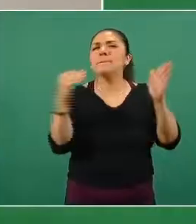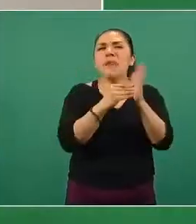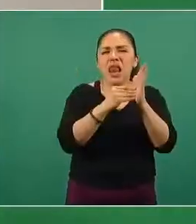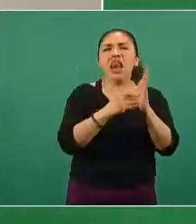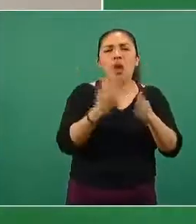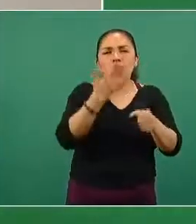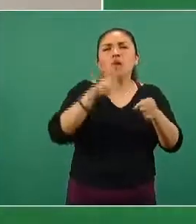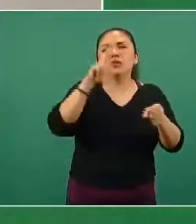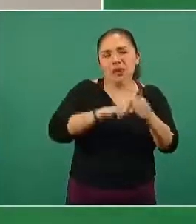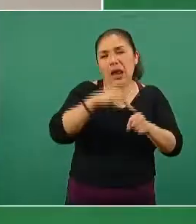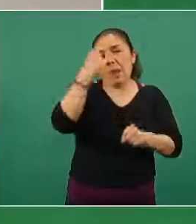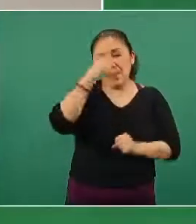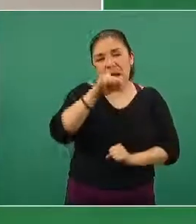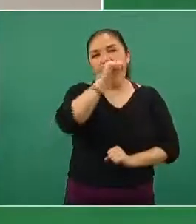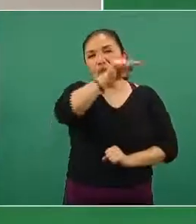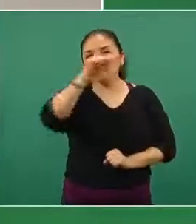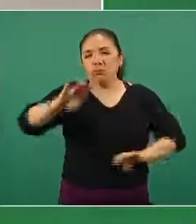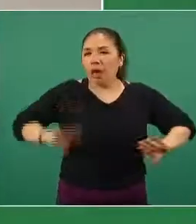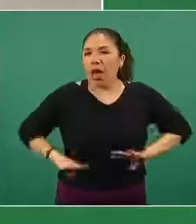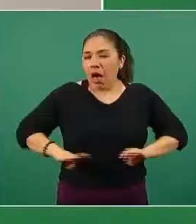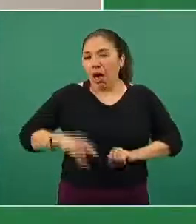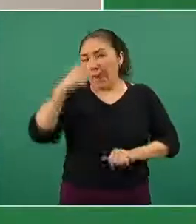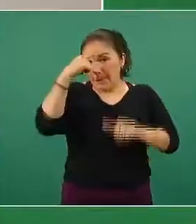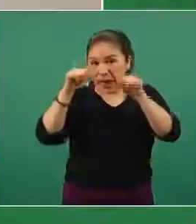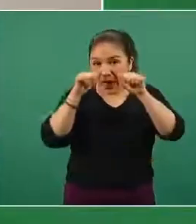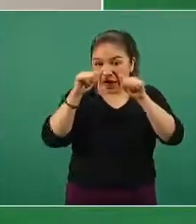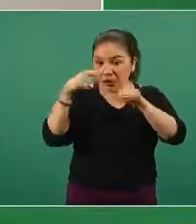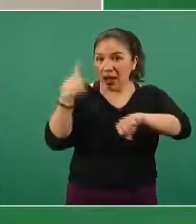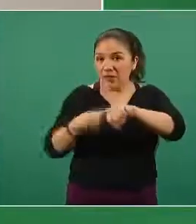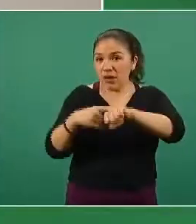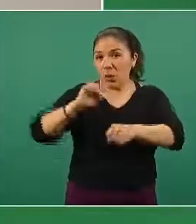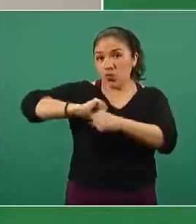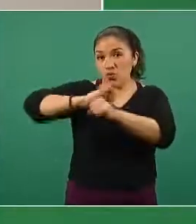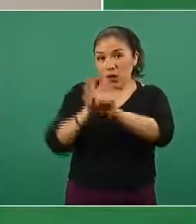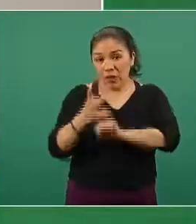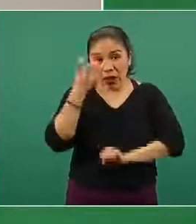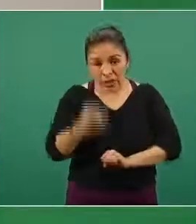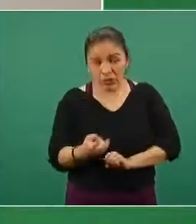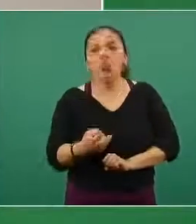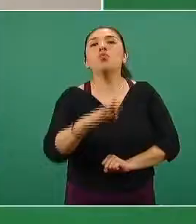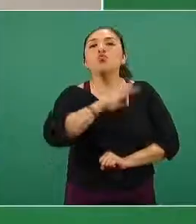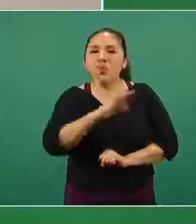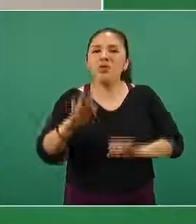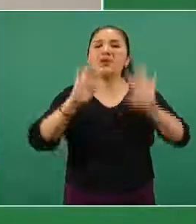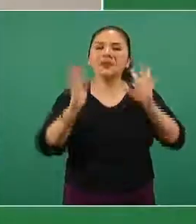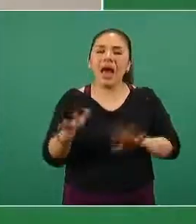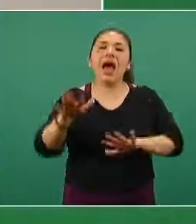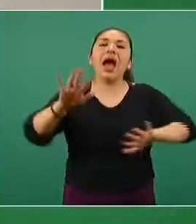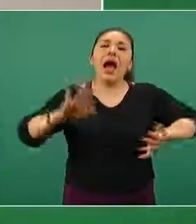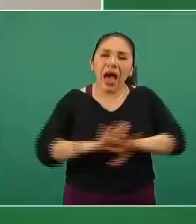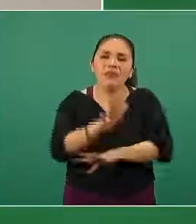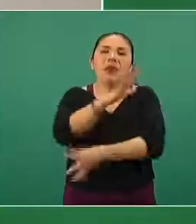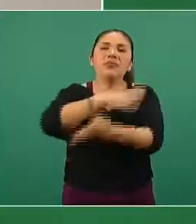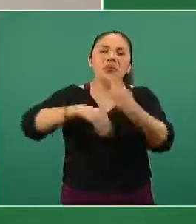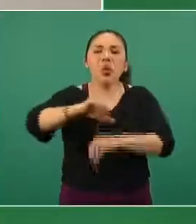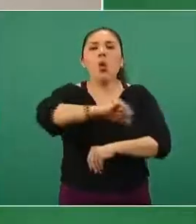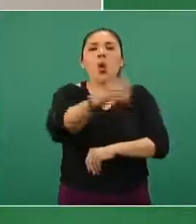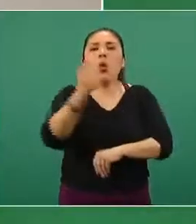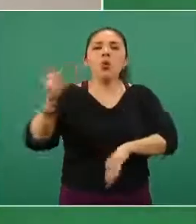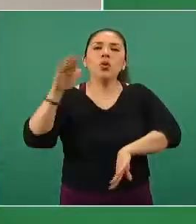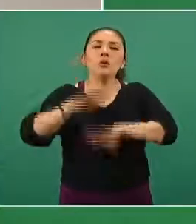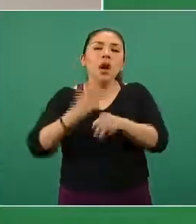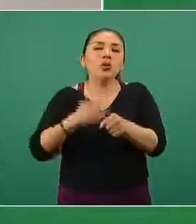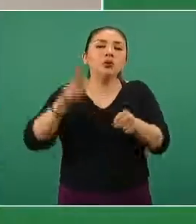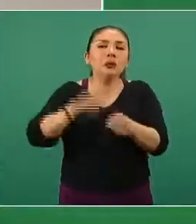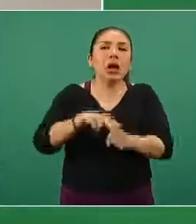que están destinadas a la atención COVID. Se empiecen a sumar, obviamente, a otros hospitales que